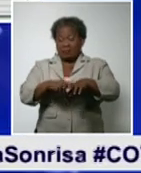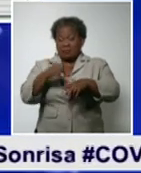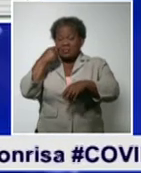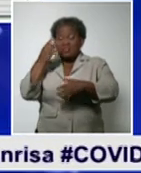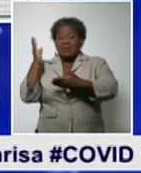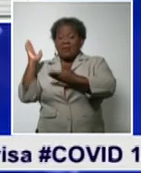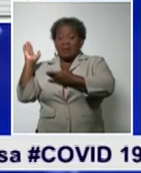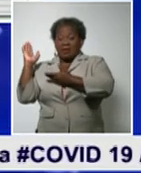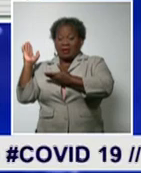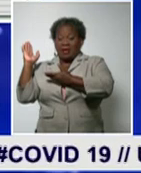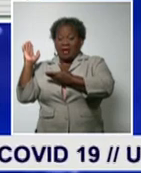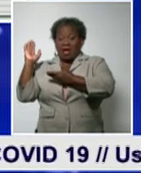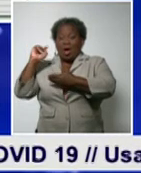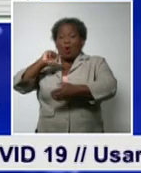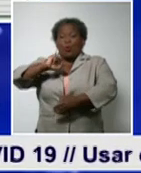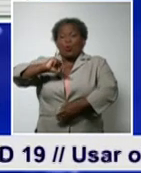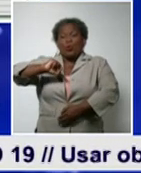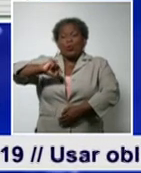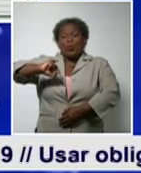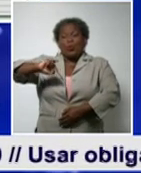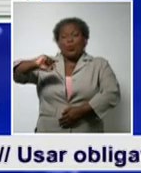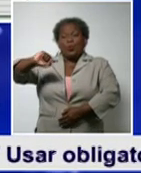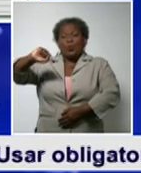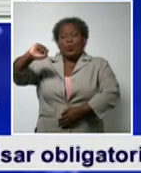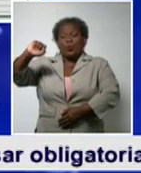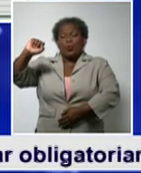la curva, incrementa